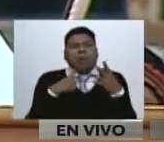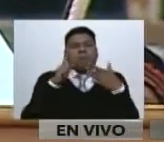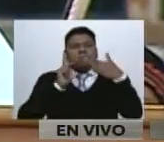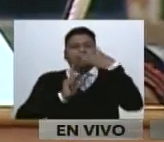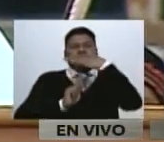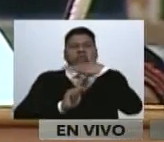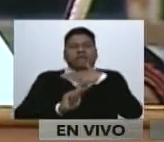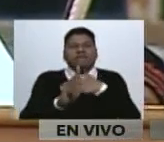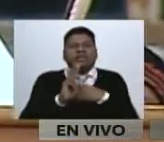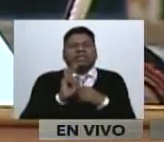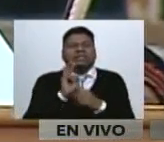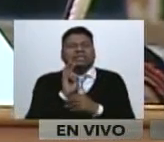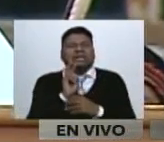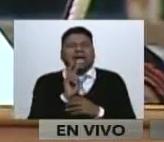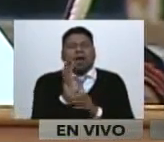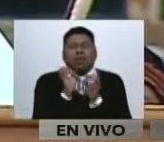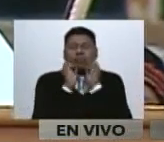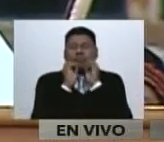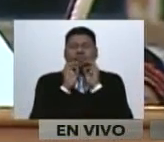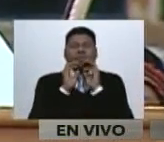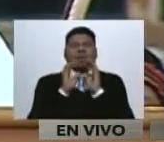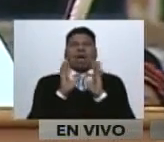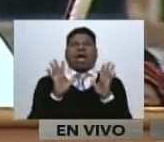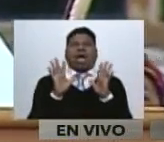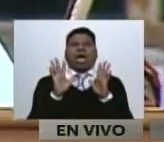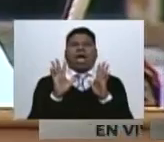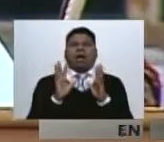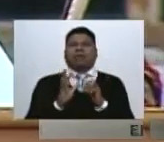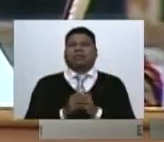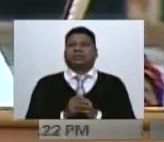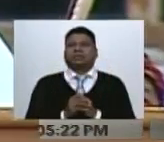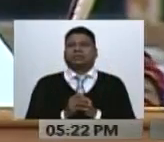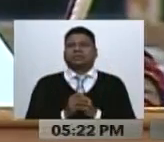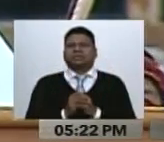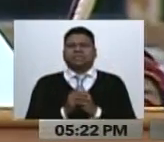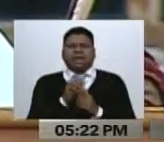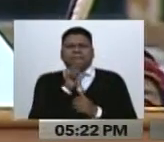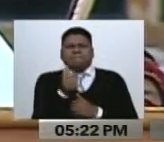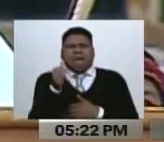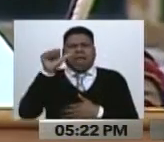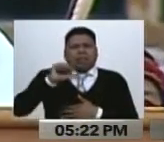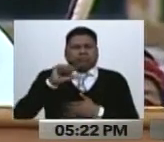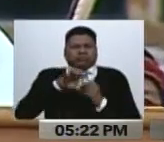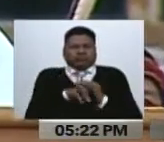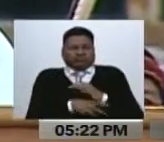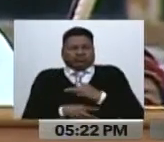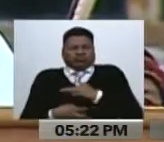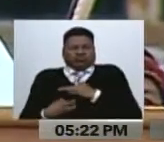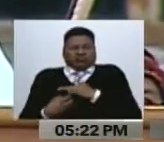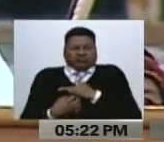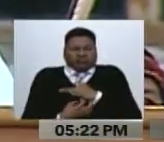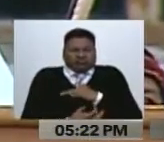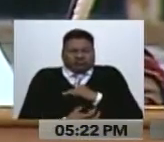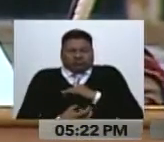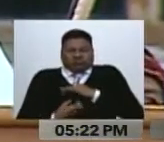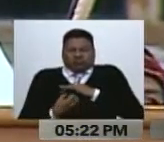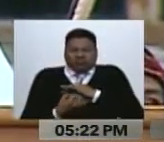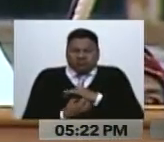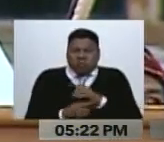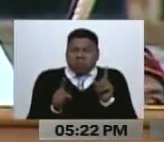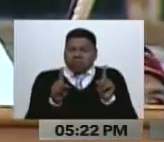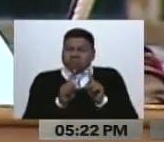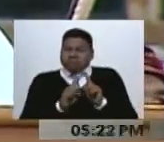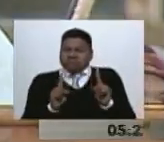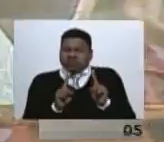el mal se revuelve desde sus entrañas. Pero el mal no sabe inventar